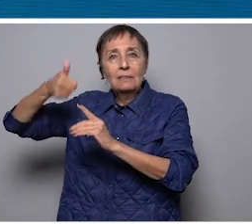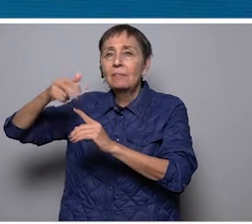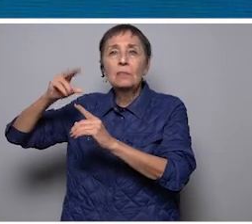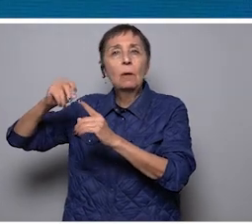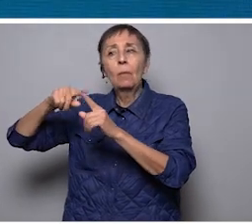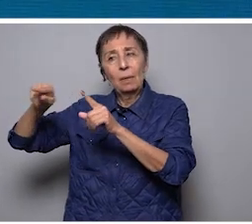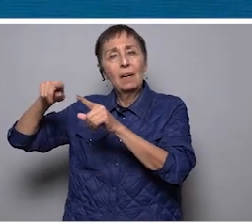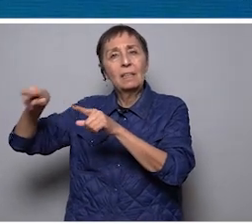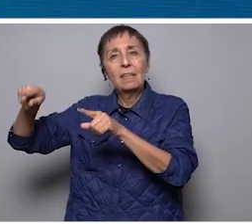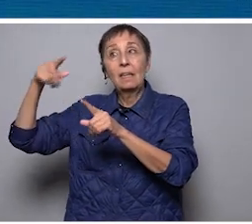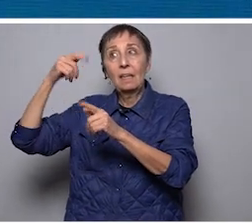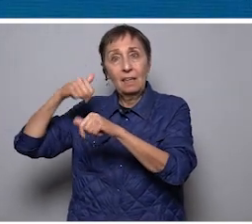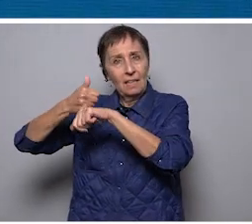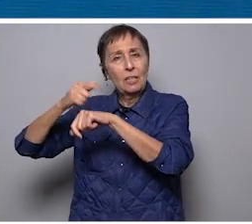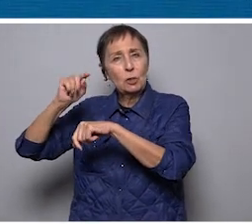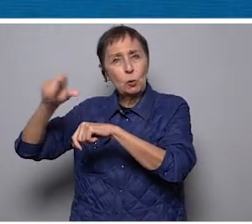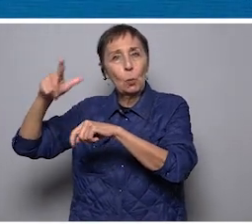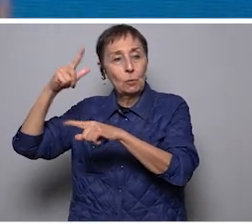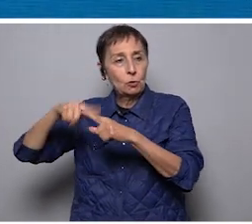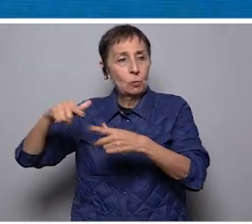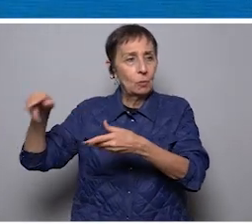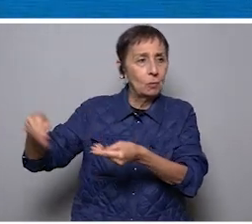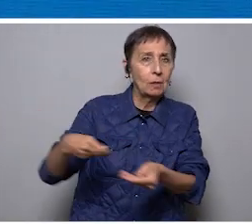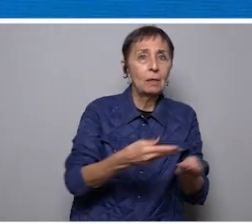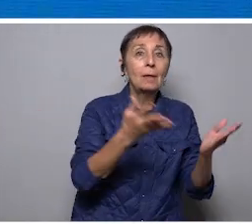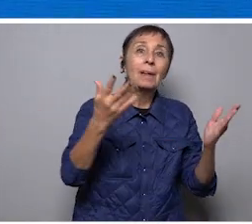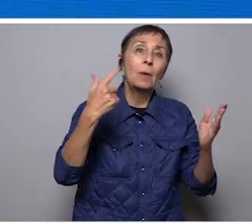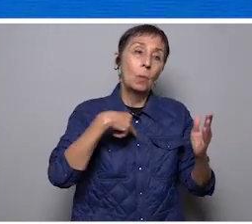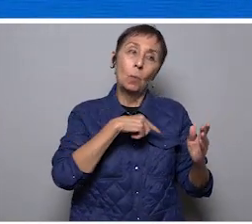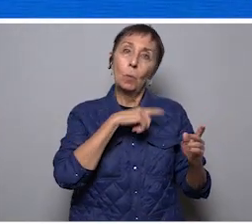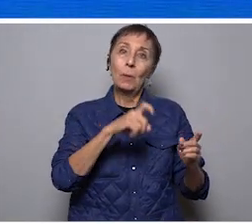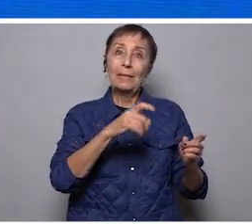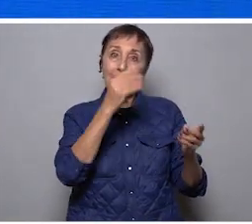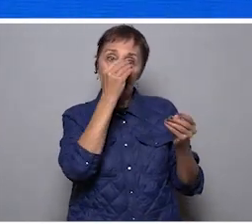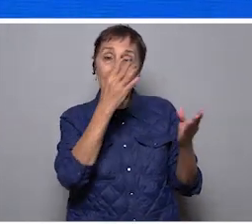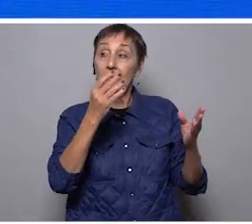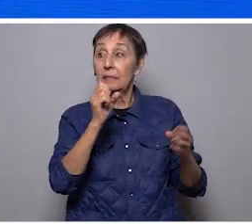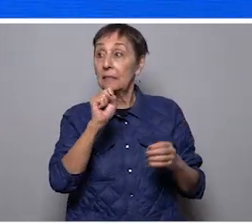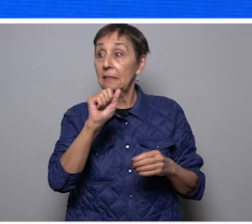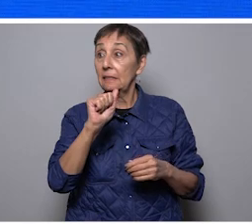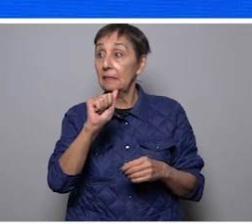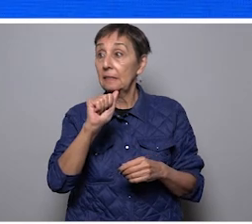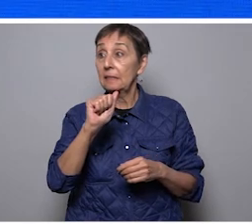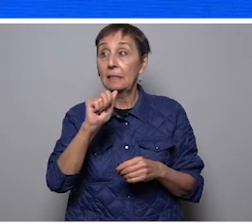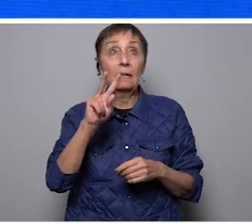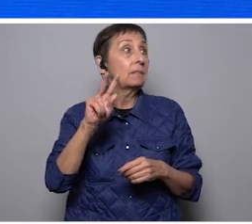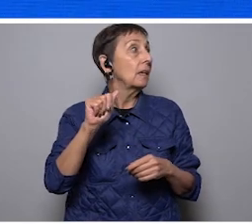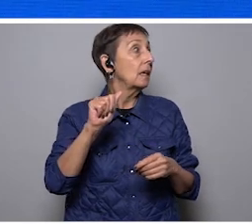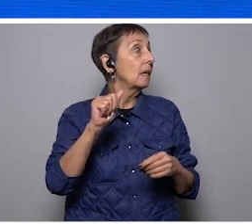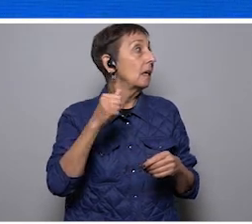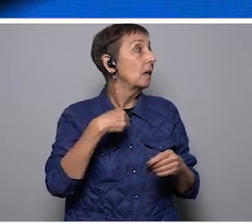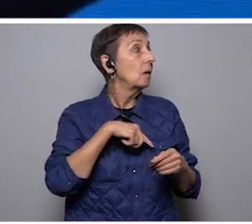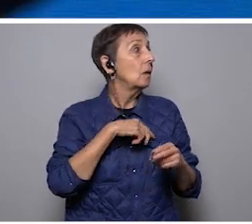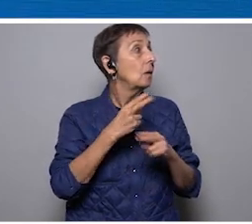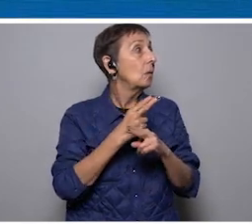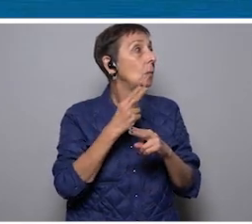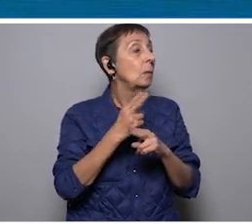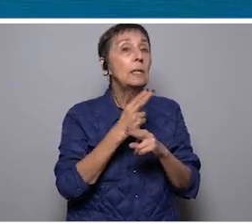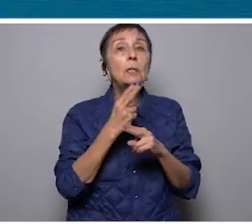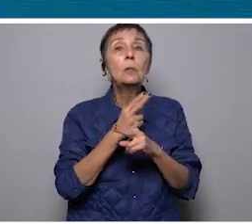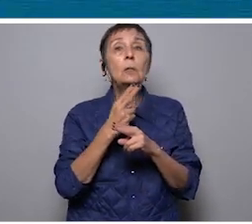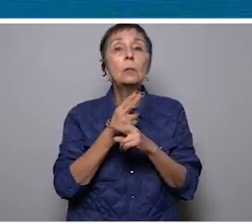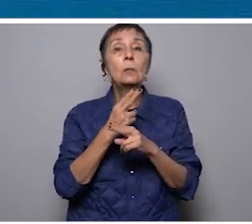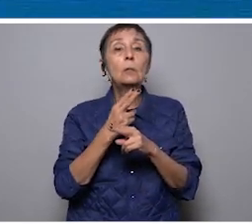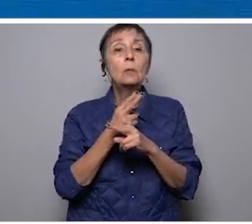necesitado comunicarse bueno usaba eh señales de humo el ser humano